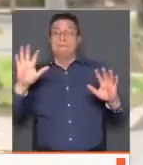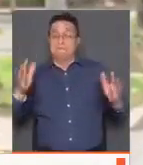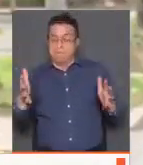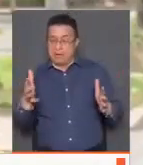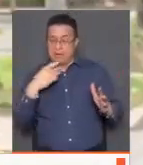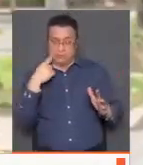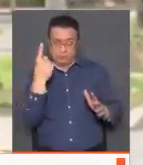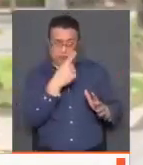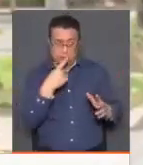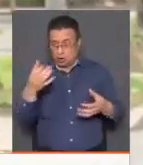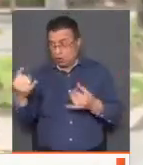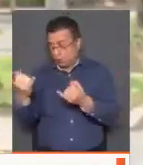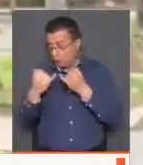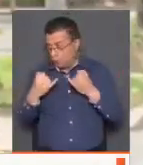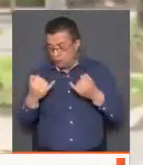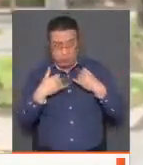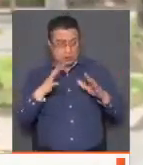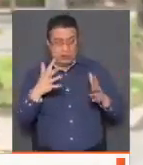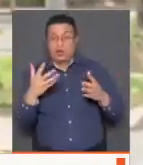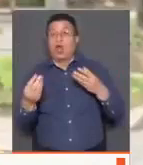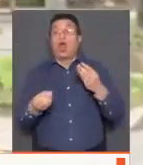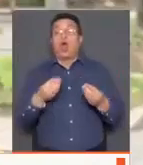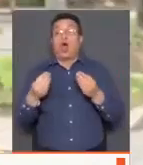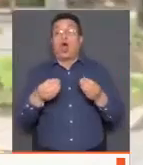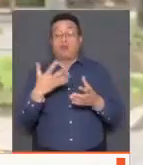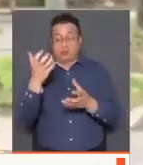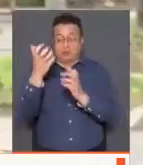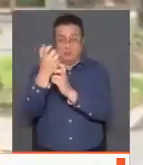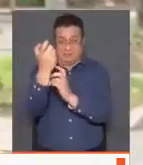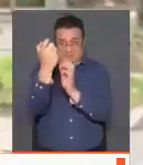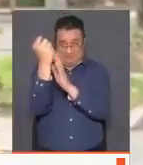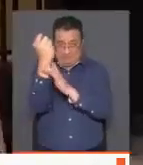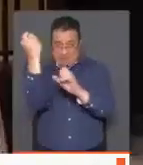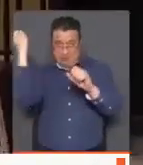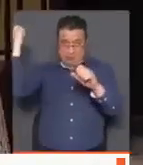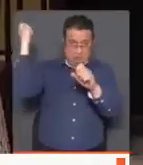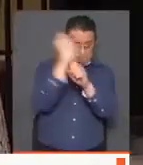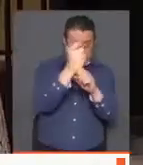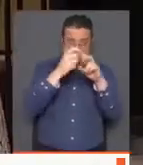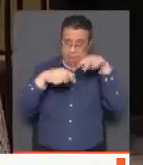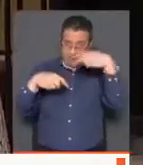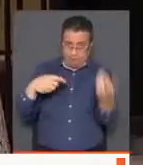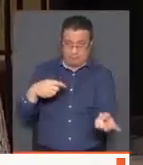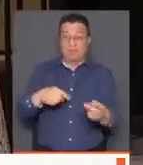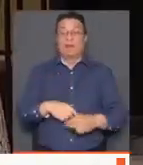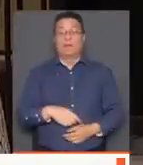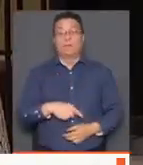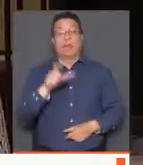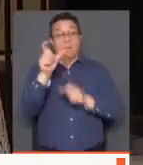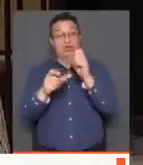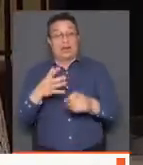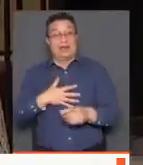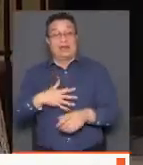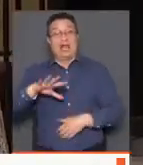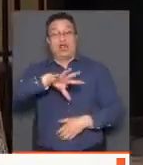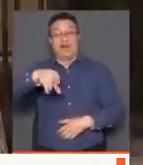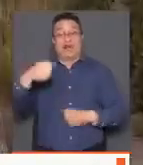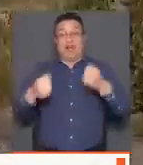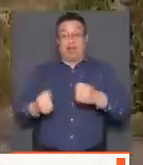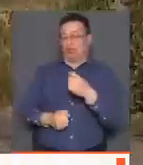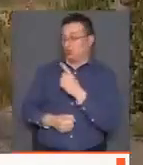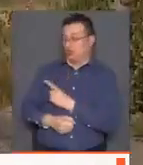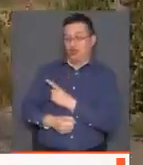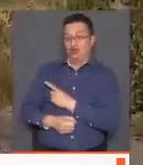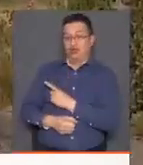lo que tenemos información nosotros es con la empuñadura de un armamento de fuego. Los delincuentes pretendían robar este auto, pero la dueña